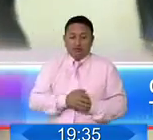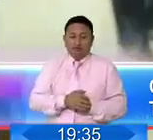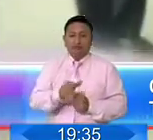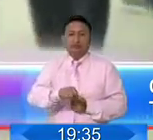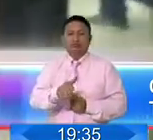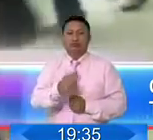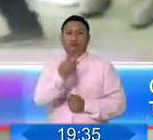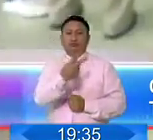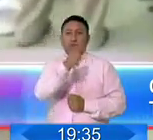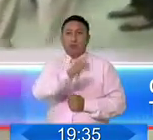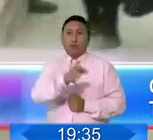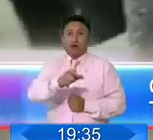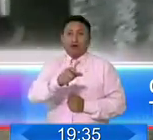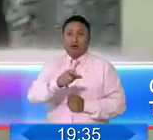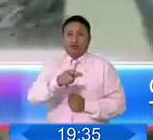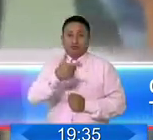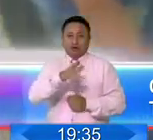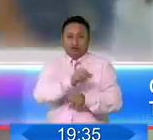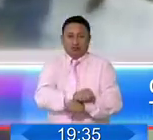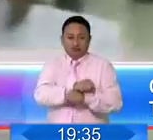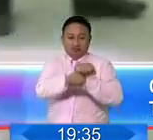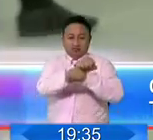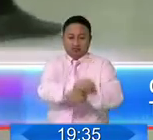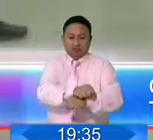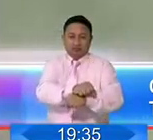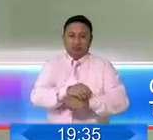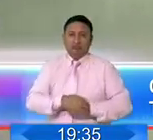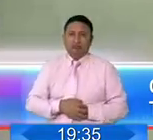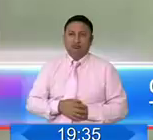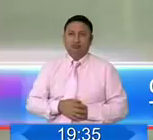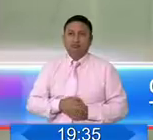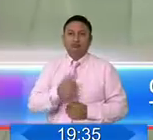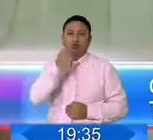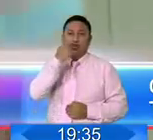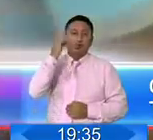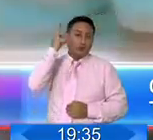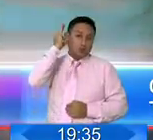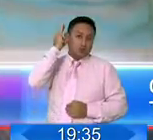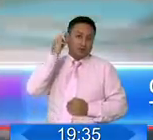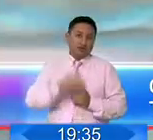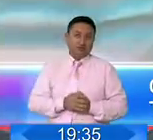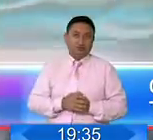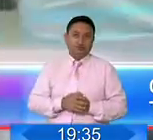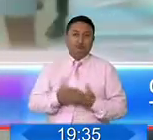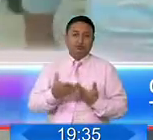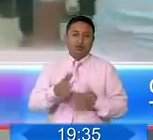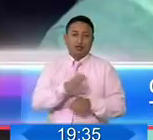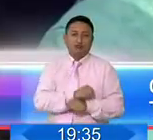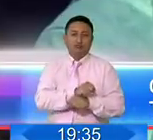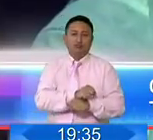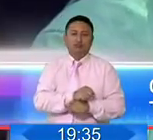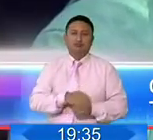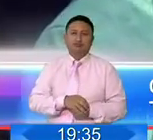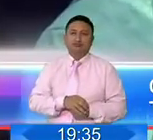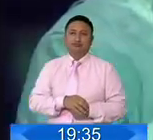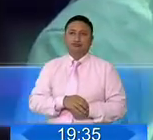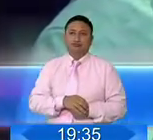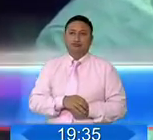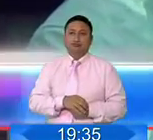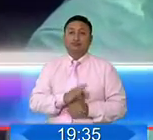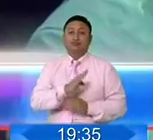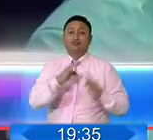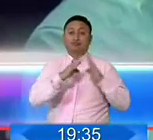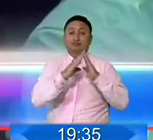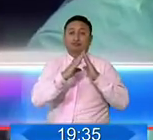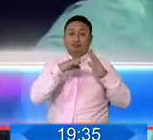dos personas permanecían en custodia de la sustancia. Un hombre y una mujer fueron detenidos. En la cual pues se encontró dos